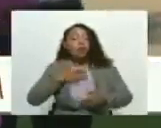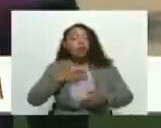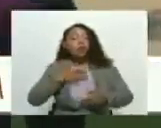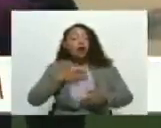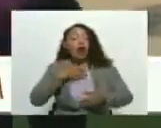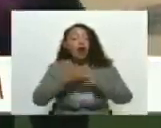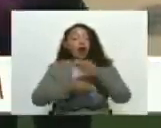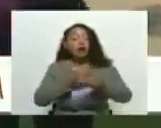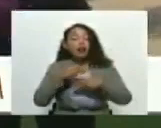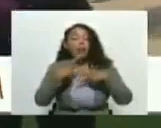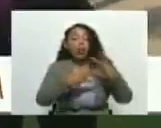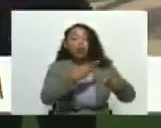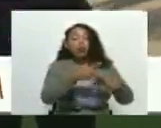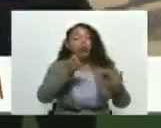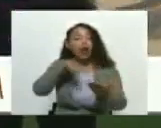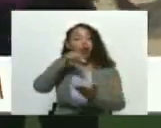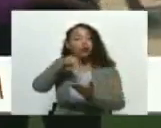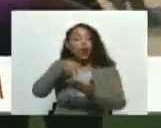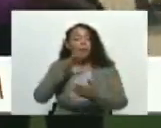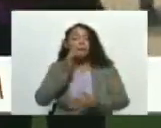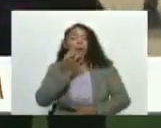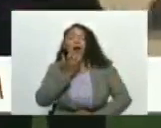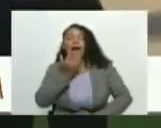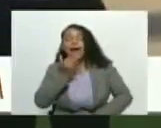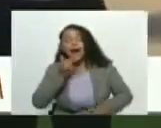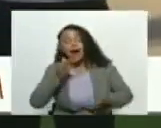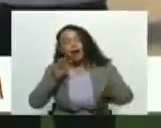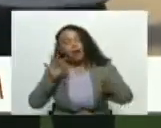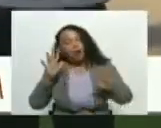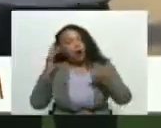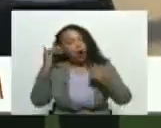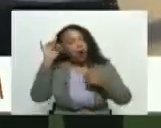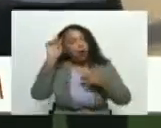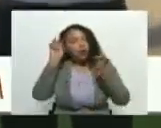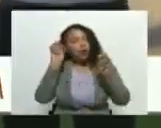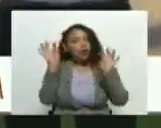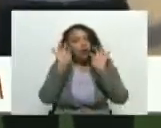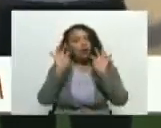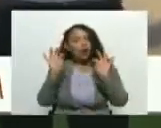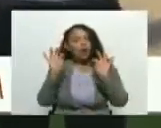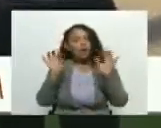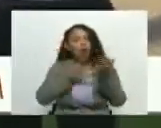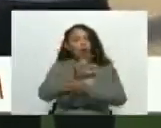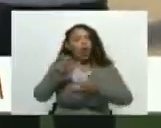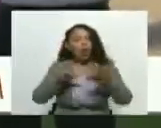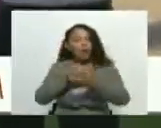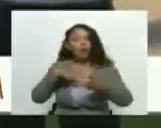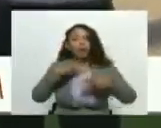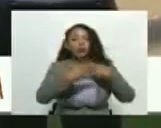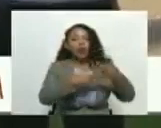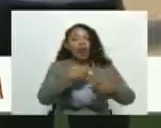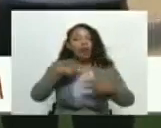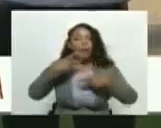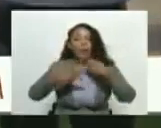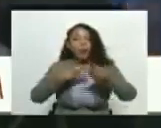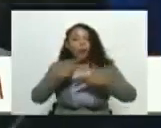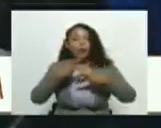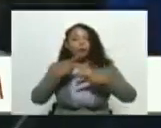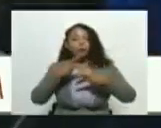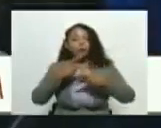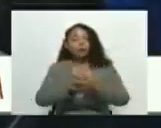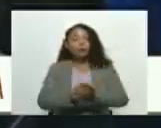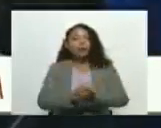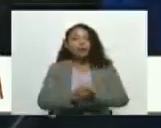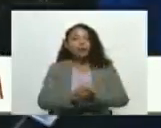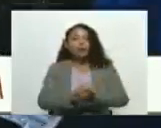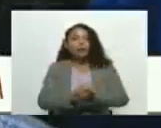la producción nacional. Porque, por ejemplo, estamos viendo los neumáticos están en un proceso a través de las políticas de protección que